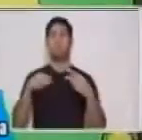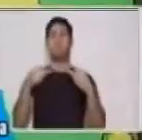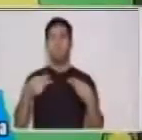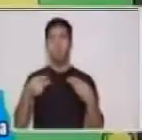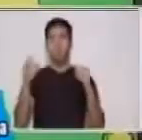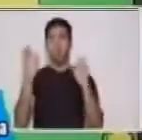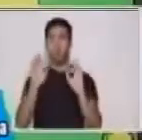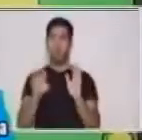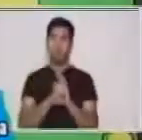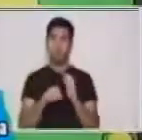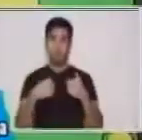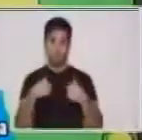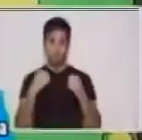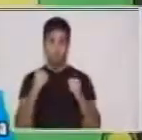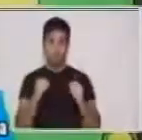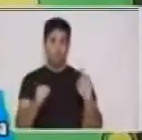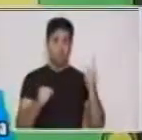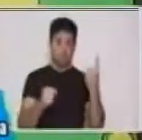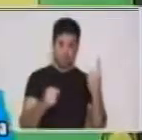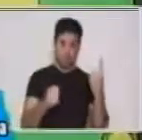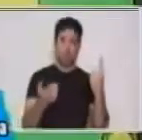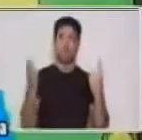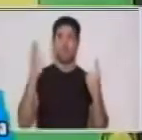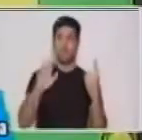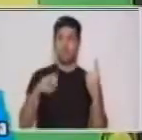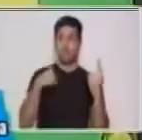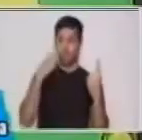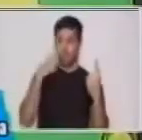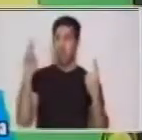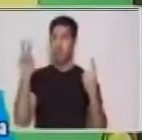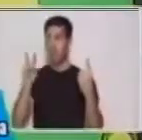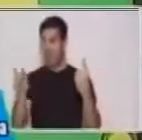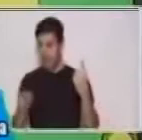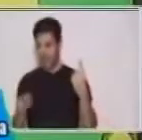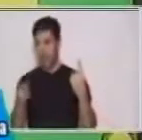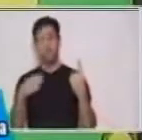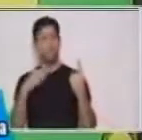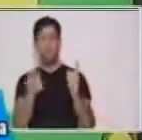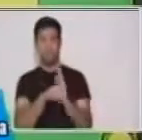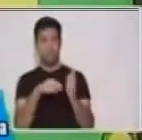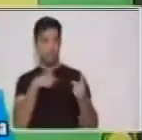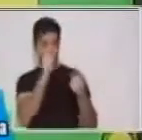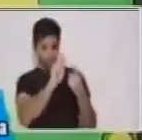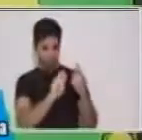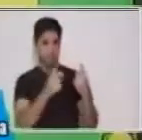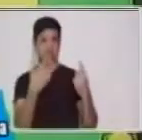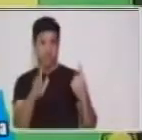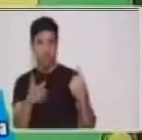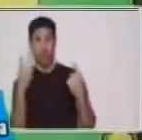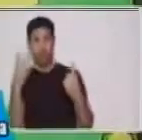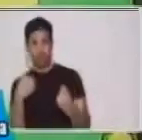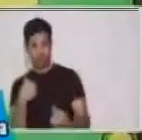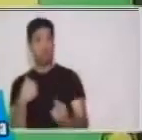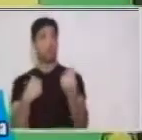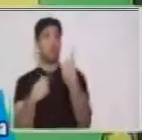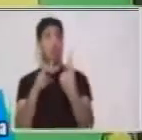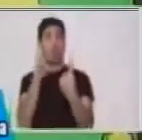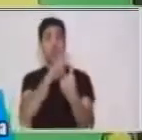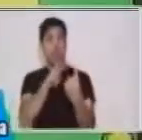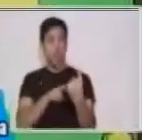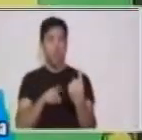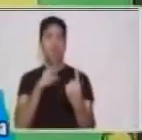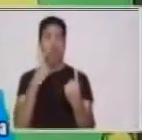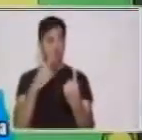Lo que hago primero lo voy a releer y luego lo voy a corregir. Nuevamente lo leo a los demás